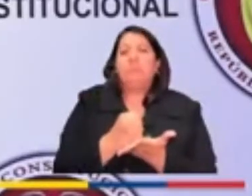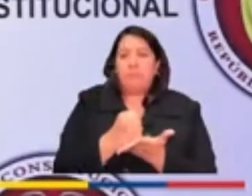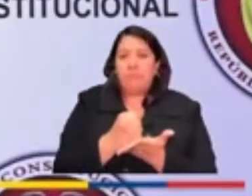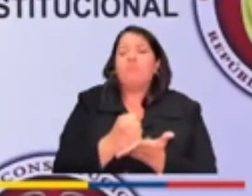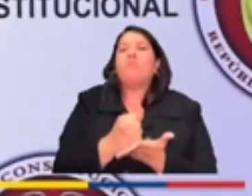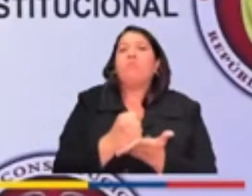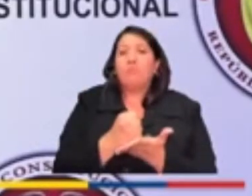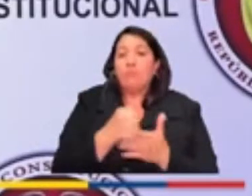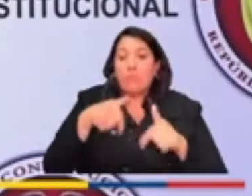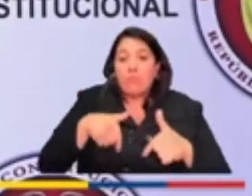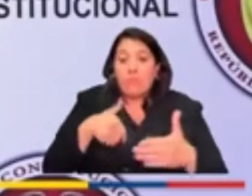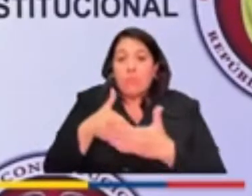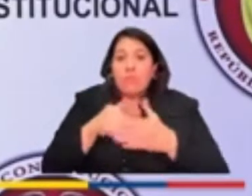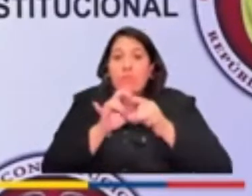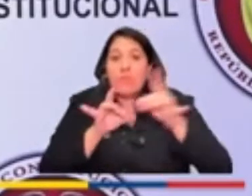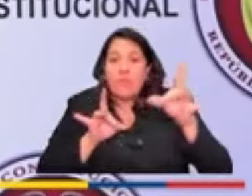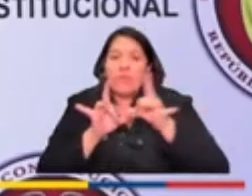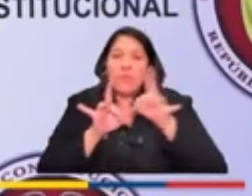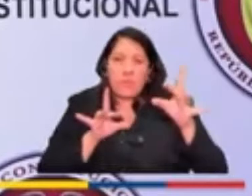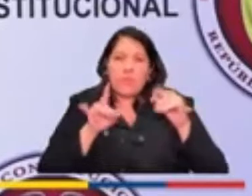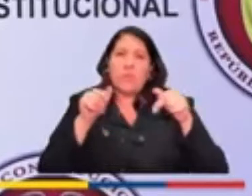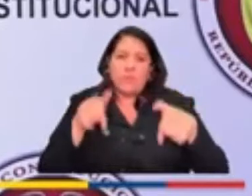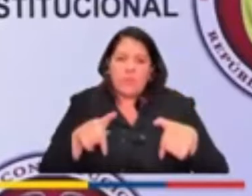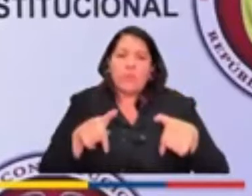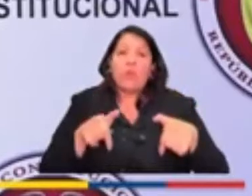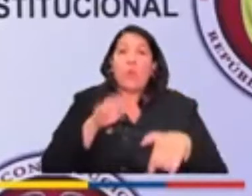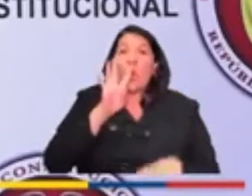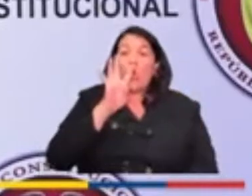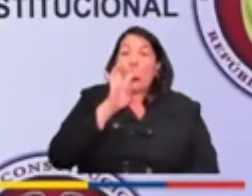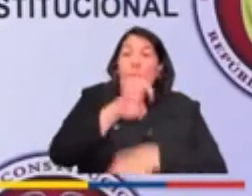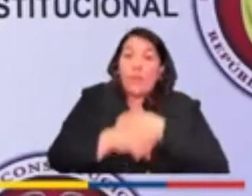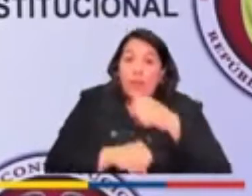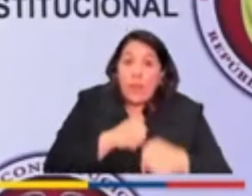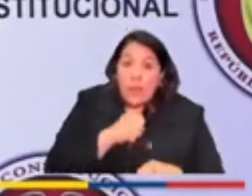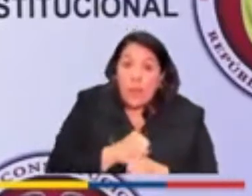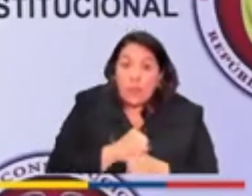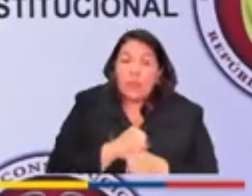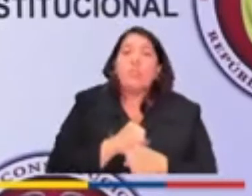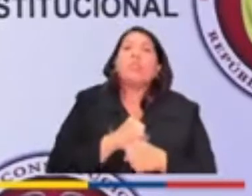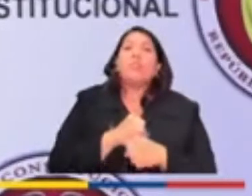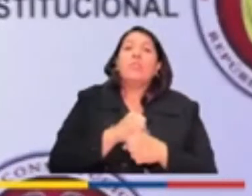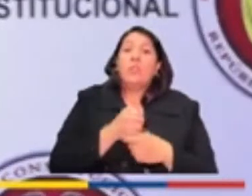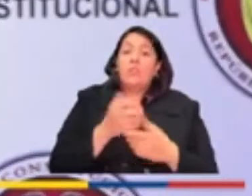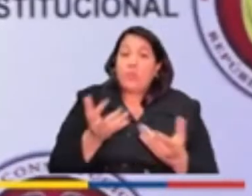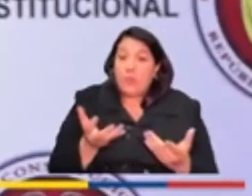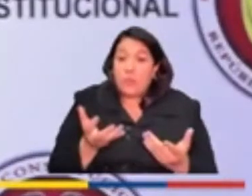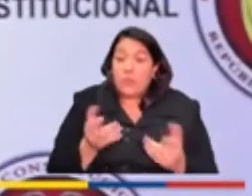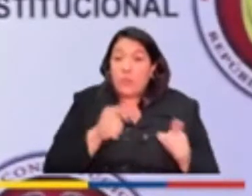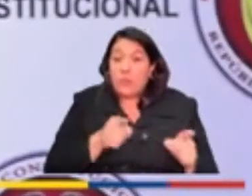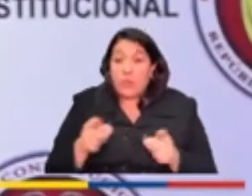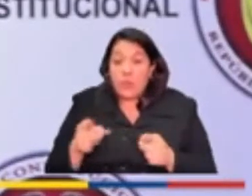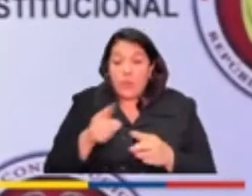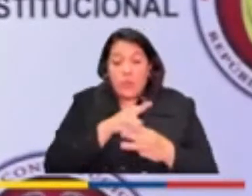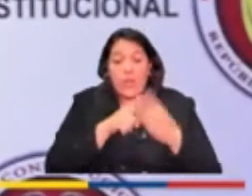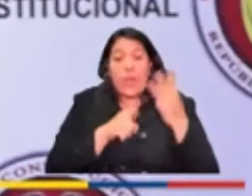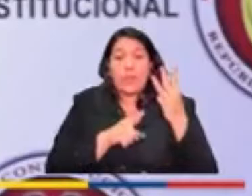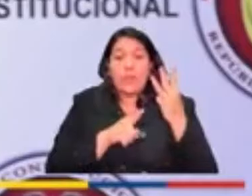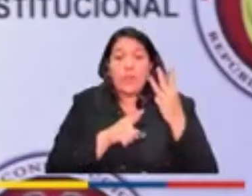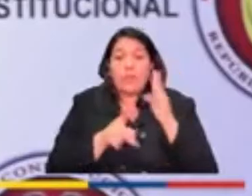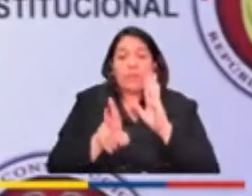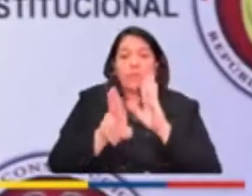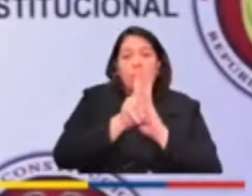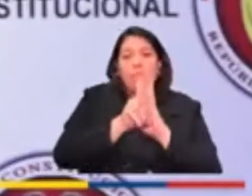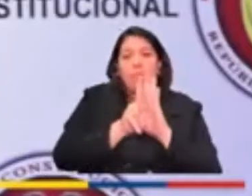y que a la fecha, después de 9 años, solo han salido tres resoluciones, y